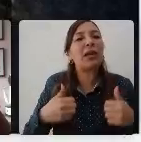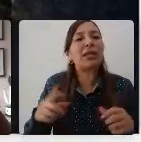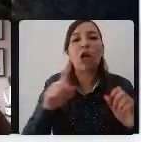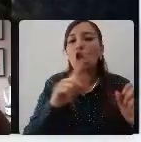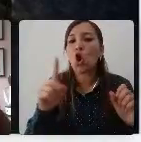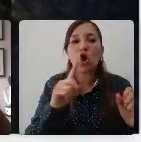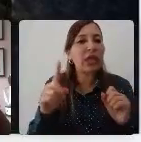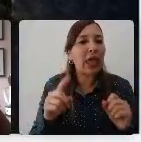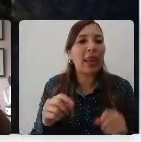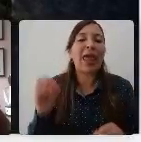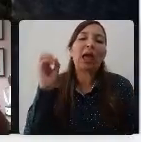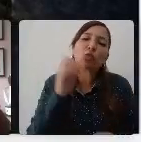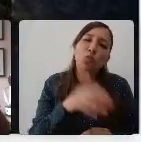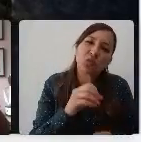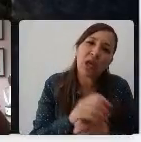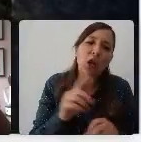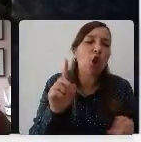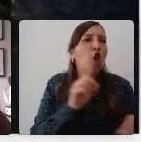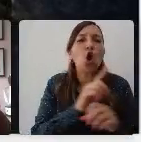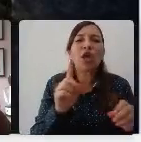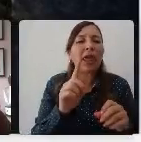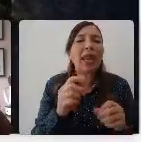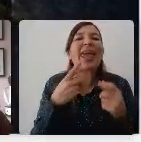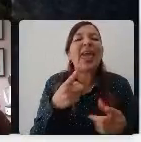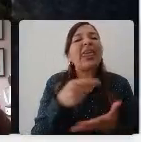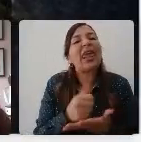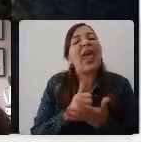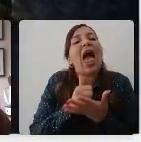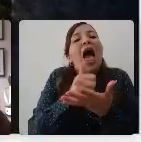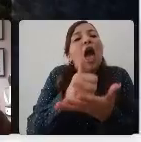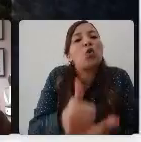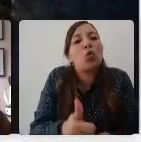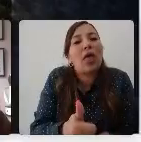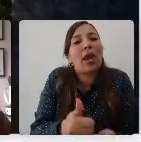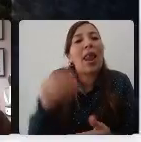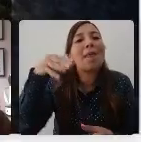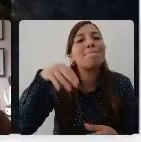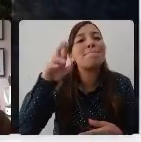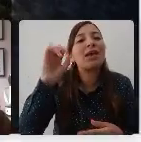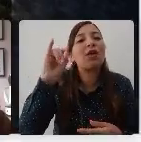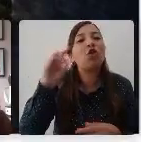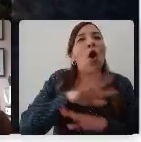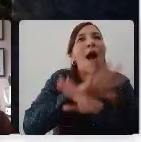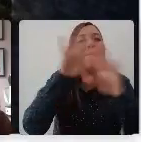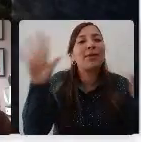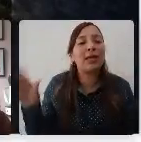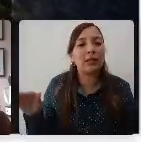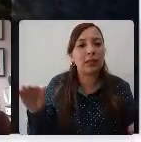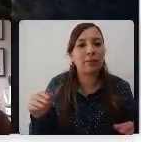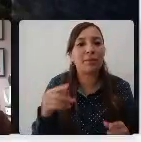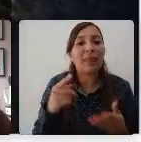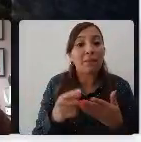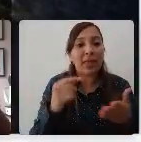ambiente y en muchos de los casos incluso quiere aportar en el medio ambiente por otro lado hace listas